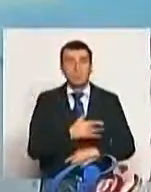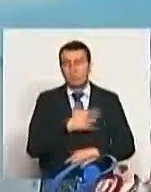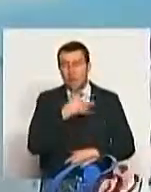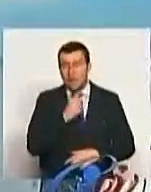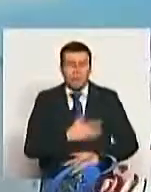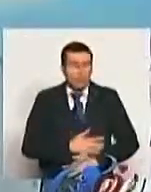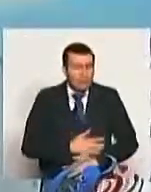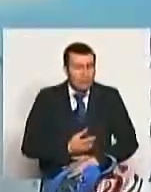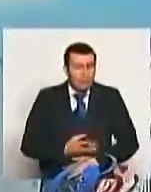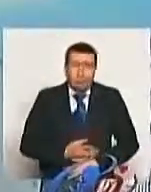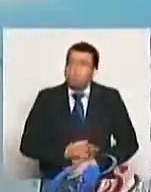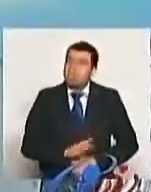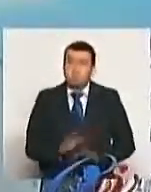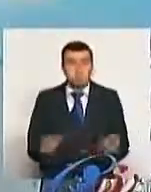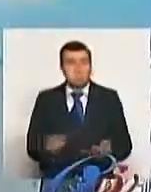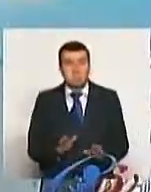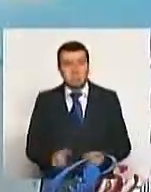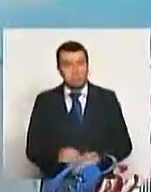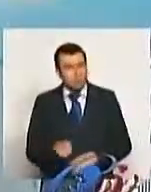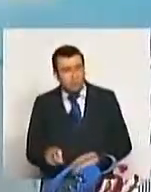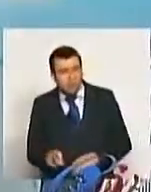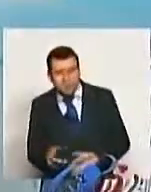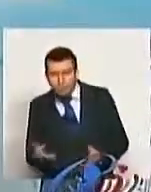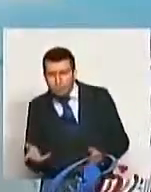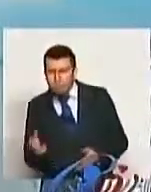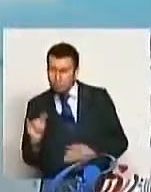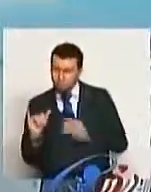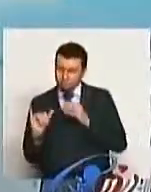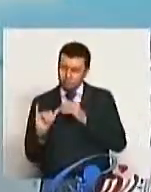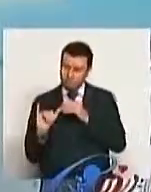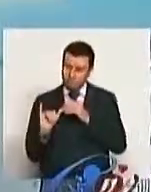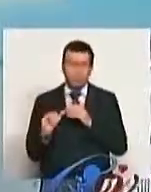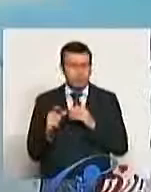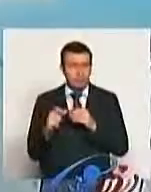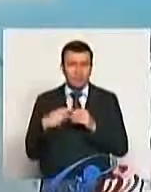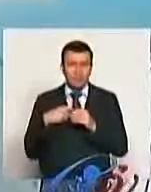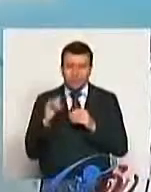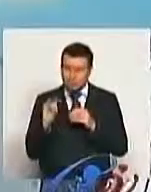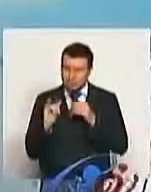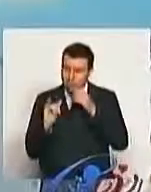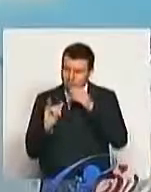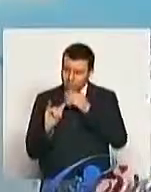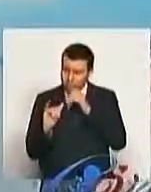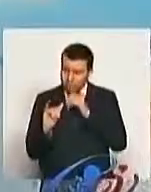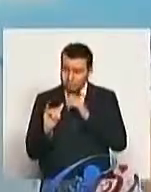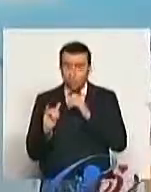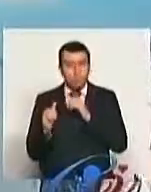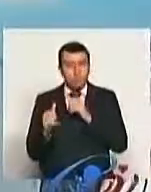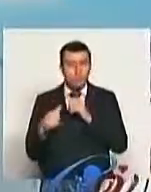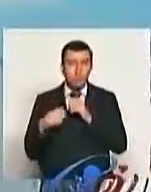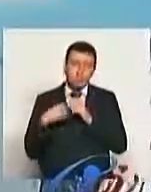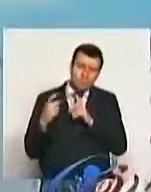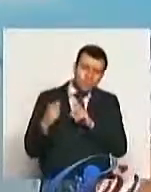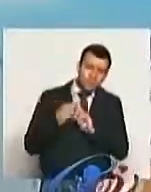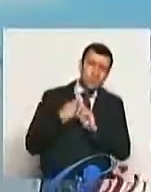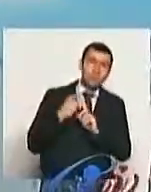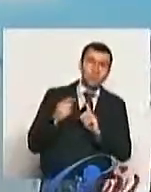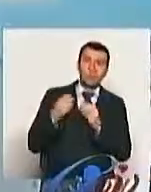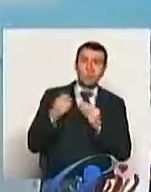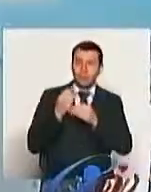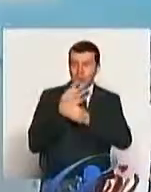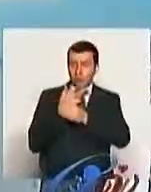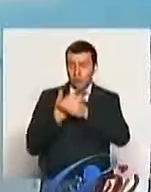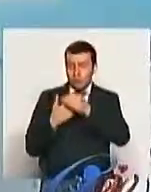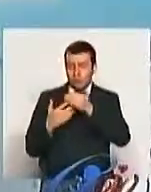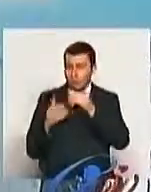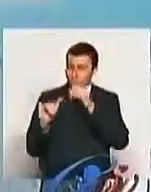no le dolía nada, y tenía una lesión sólido-quística con septos, y esos septos muy vascularizados que le generan a